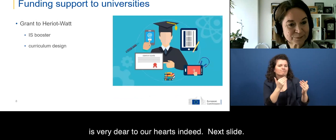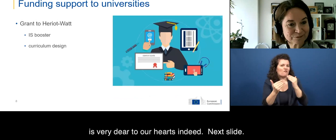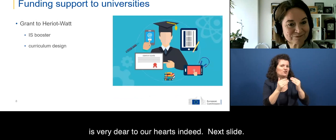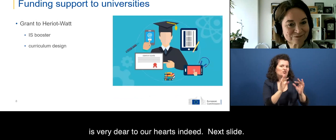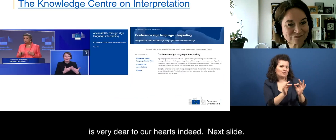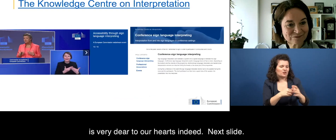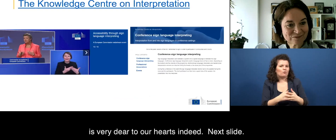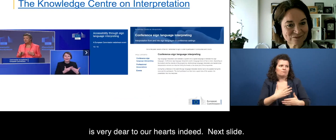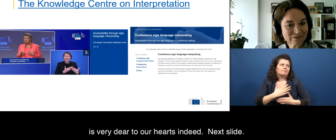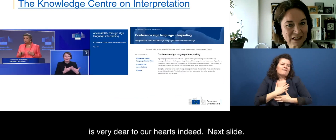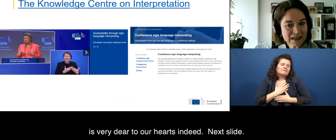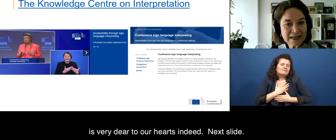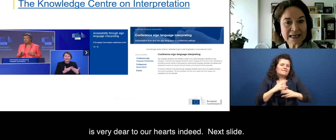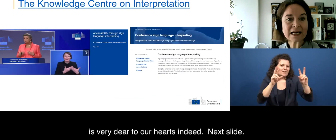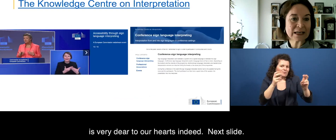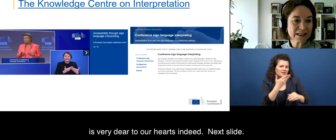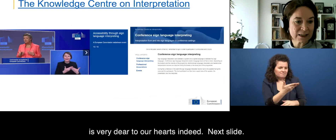conferencias.